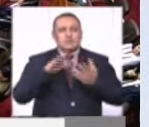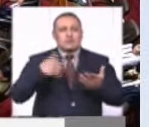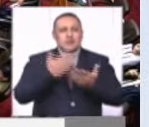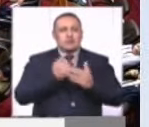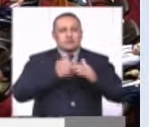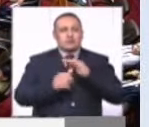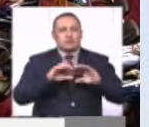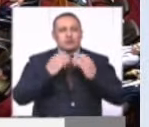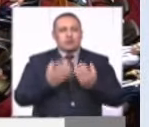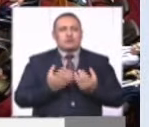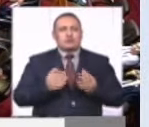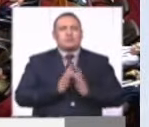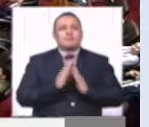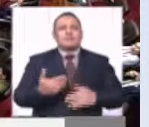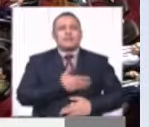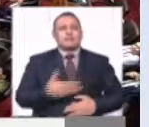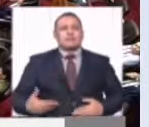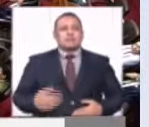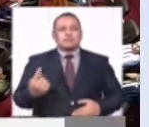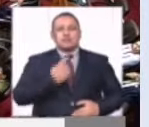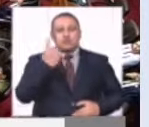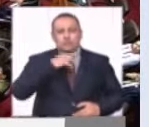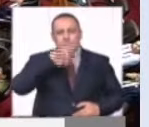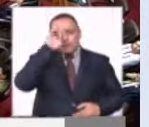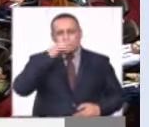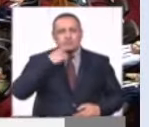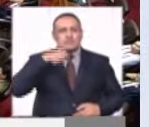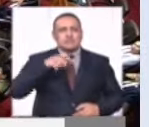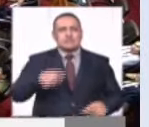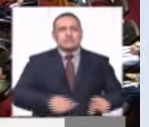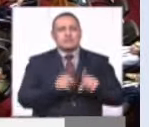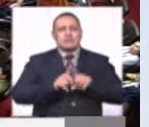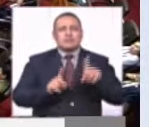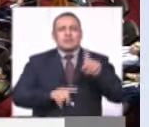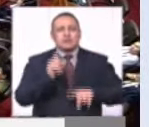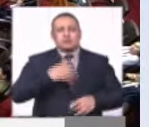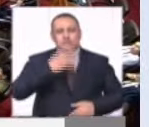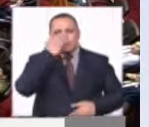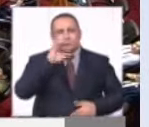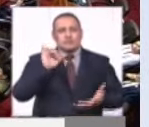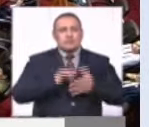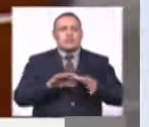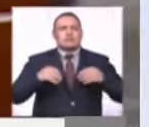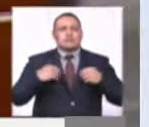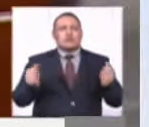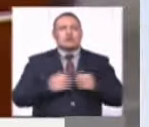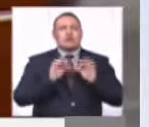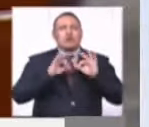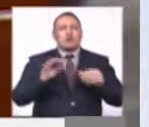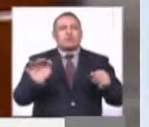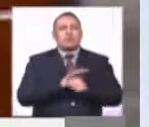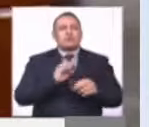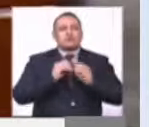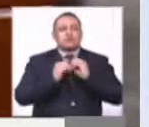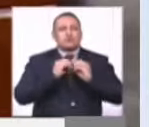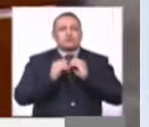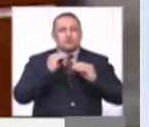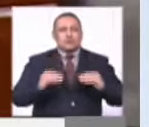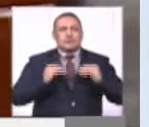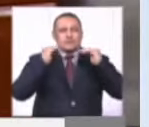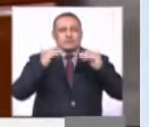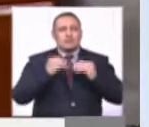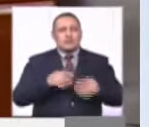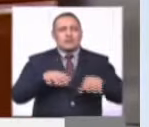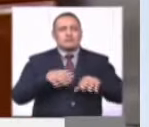pleno. Presidente, el país necesita que quienes toman decisiones tengan la suficiente preparación y capacidad